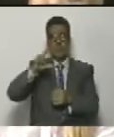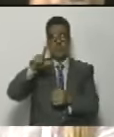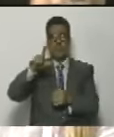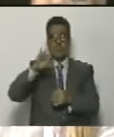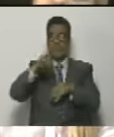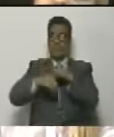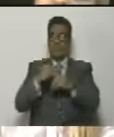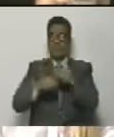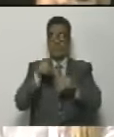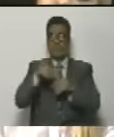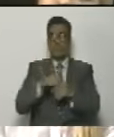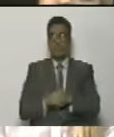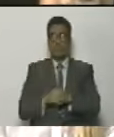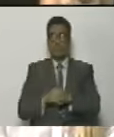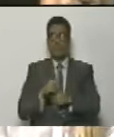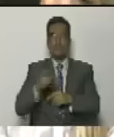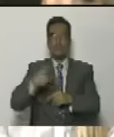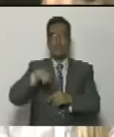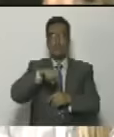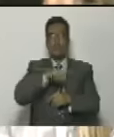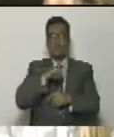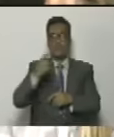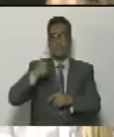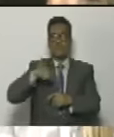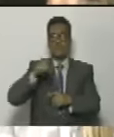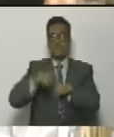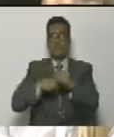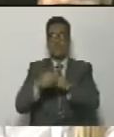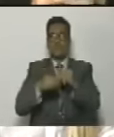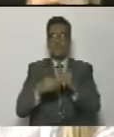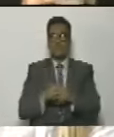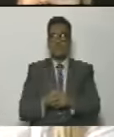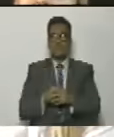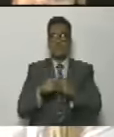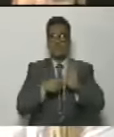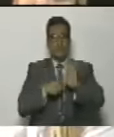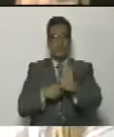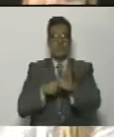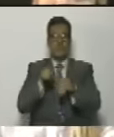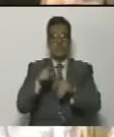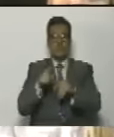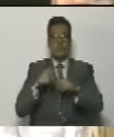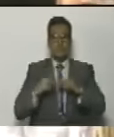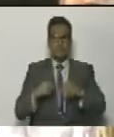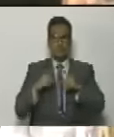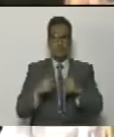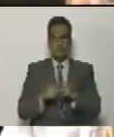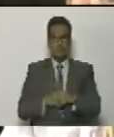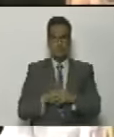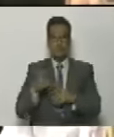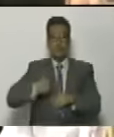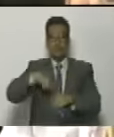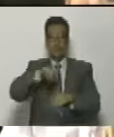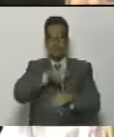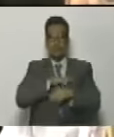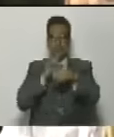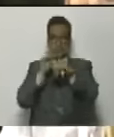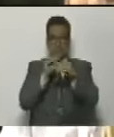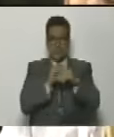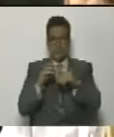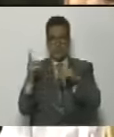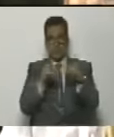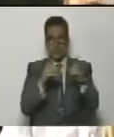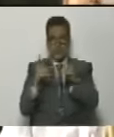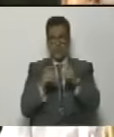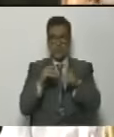ser el mecanismo por el cual tengamos nosotros que enfrentarnos de esta manera. Nosotros hemos llamado al